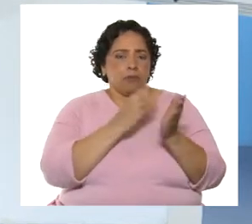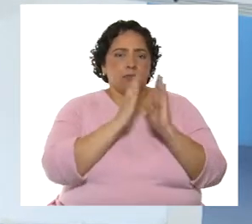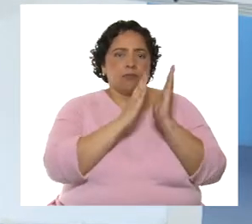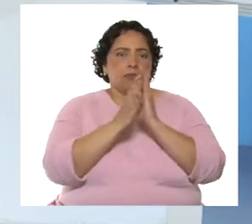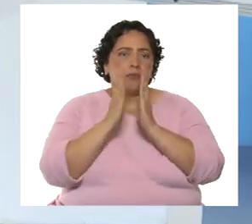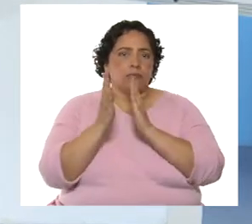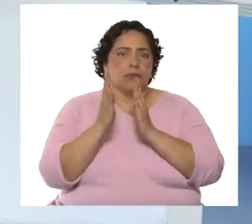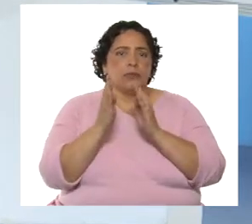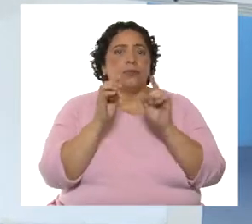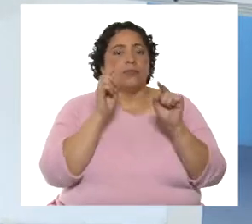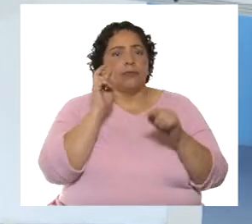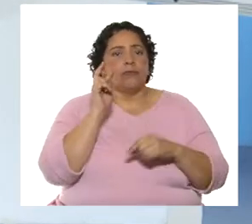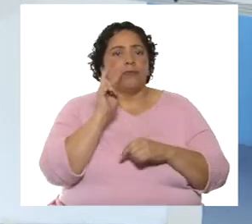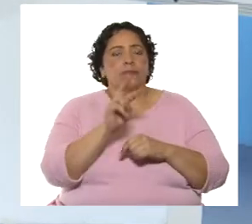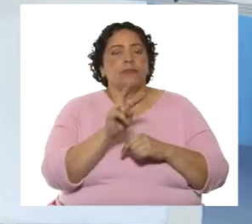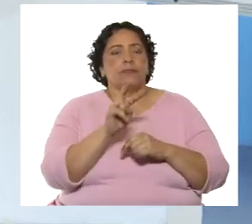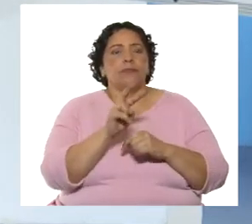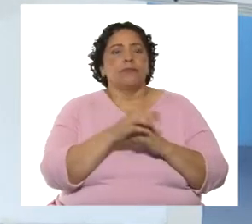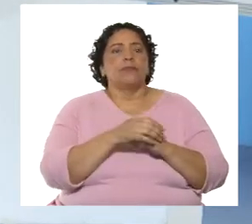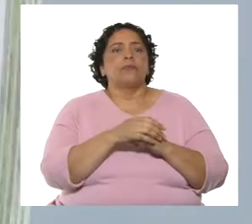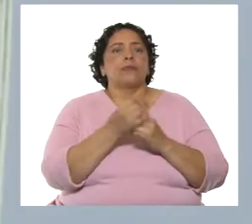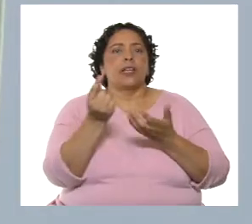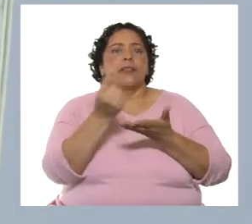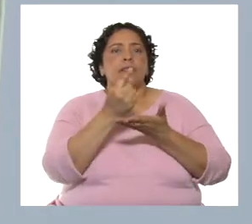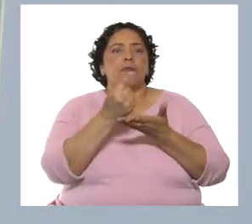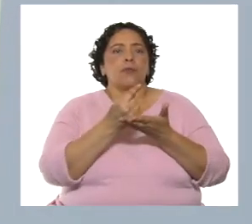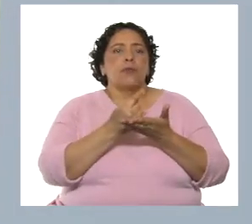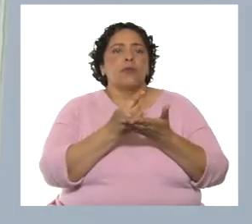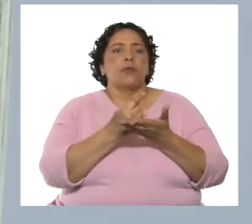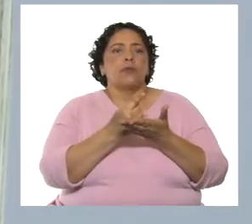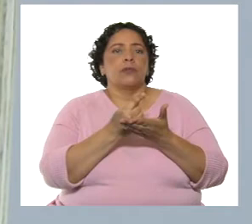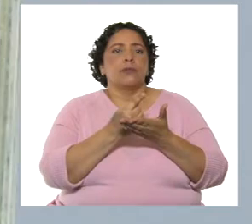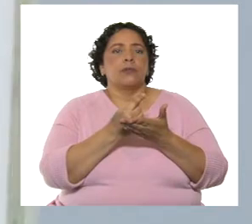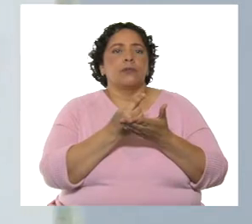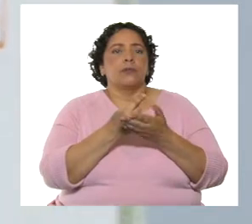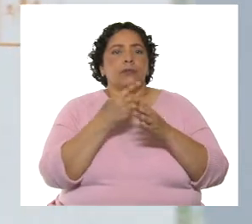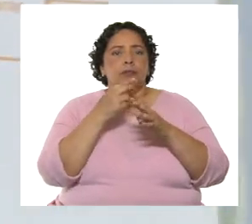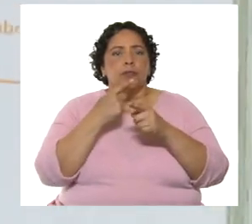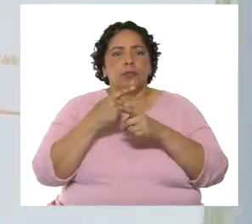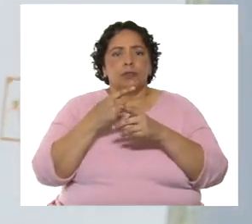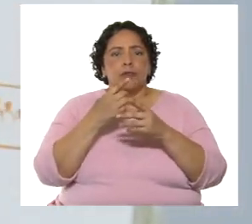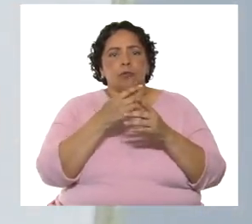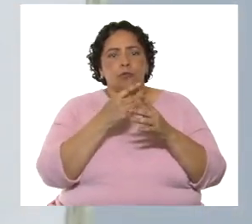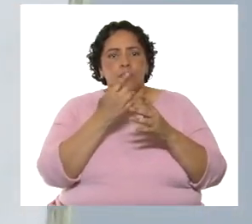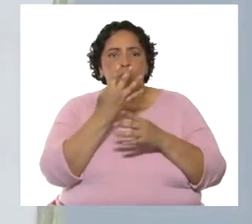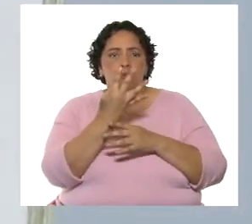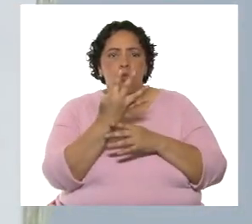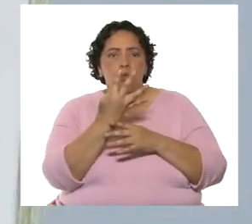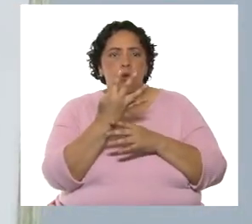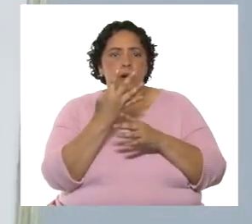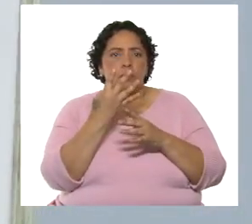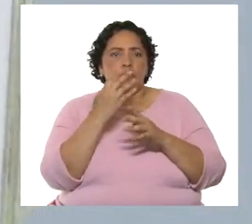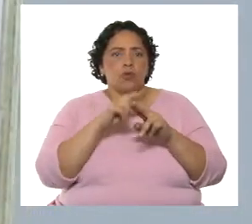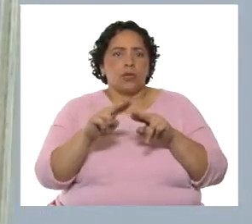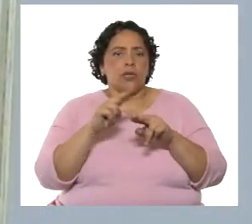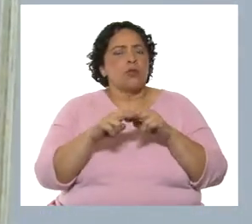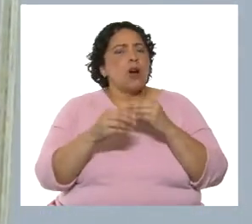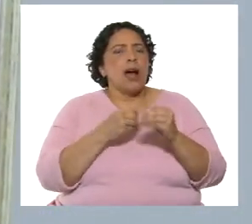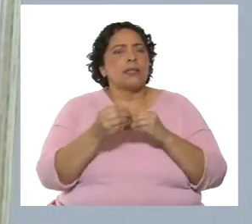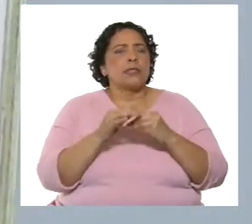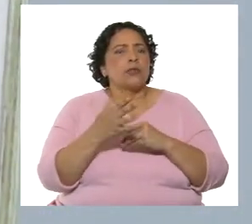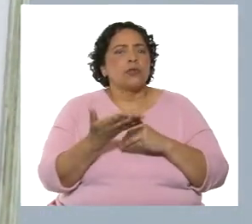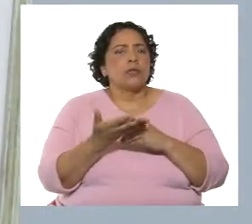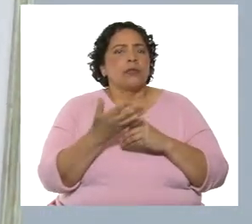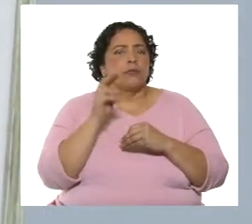ver acá en estos dibujos. Tenemos aquí el dibujo de varios niños. ¿Qué están haciendo esos